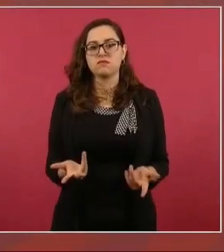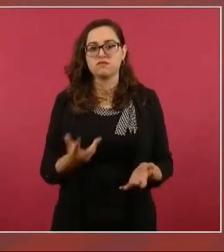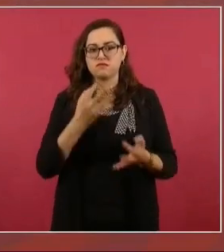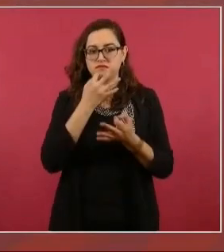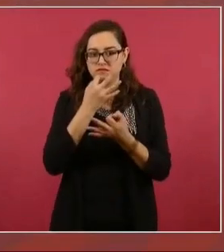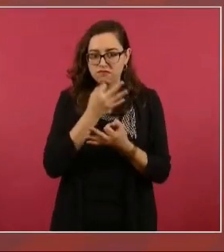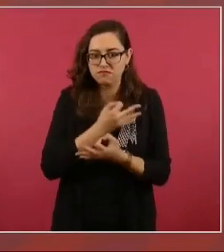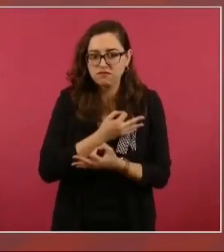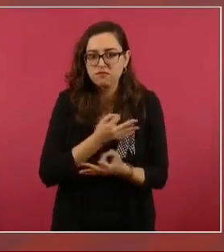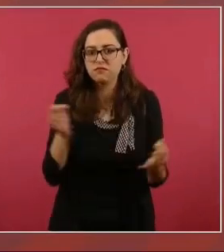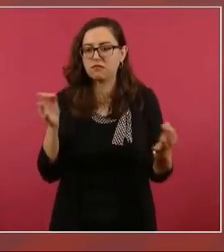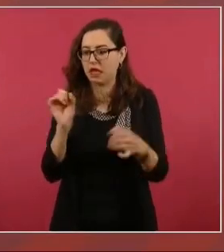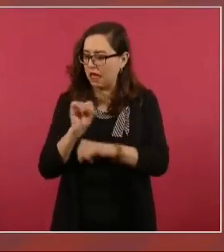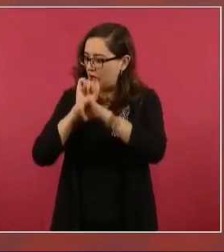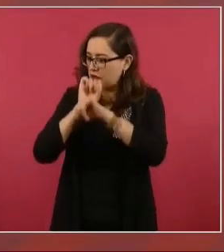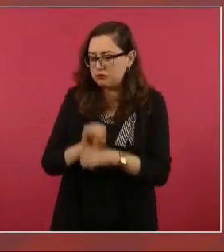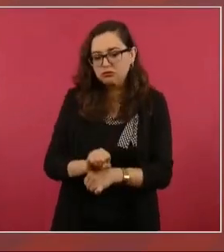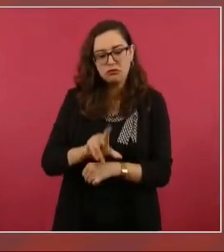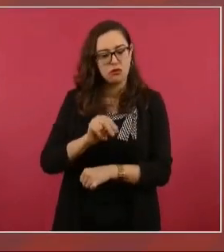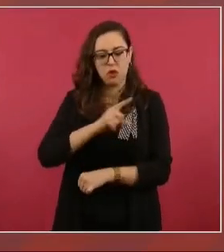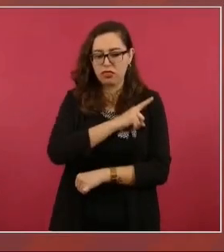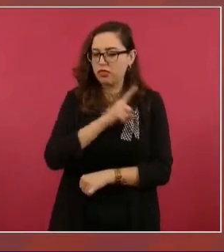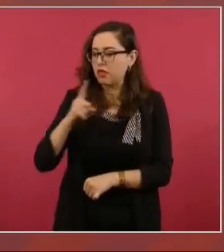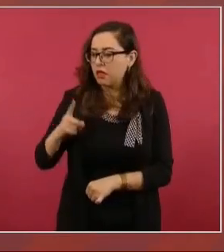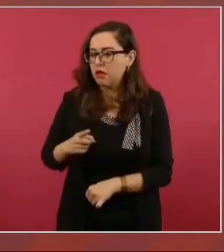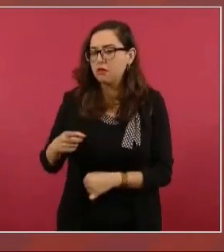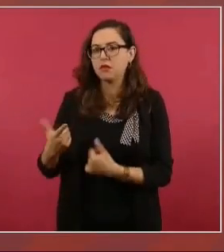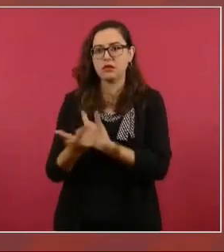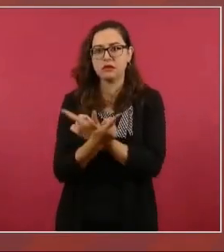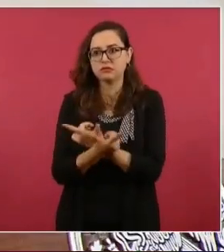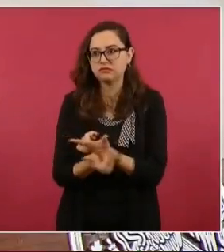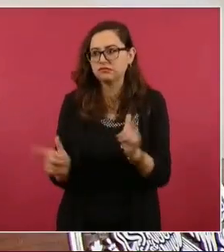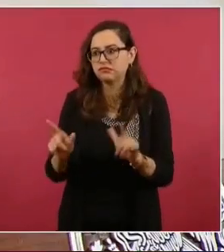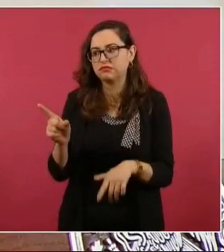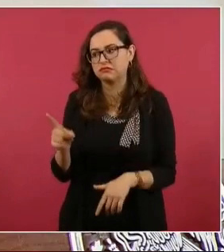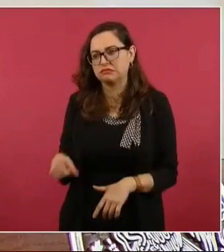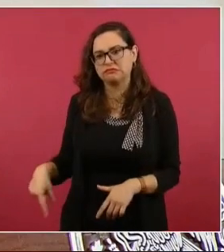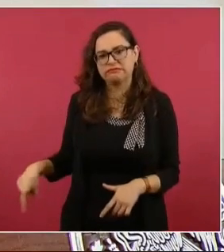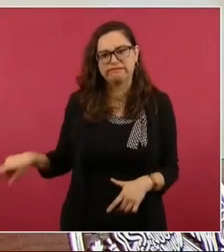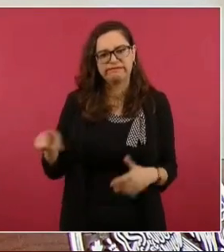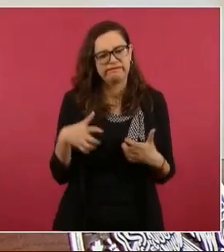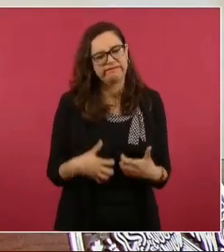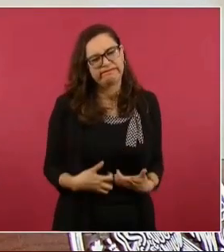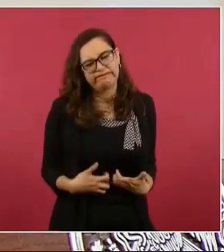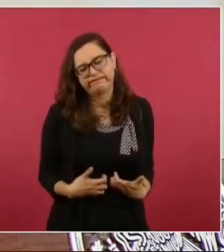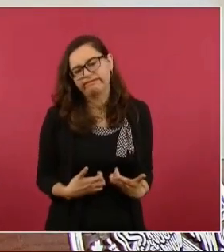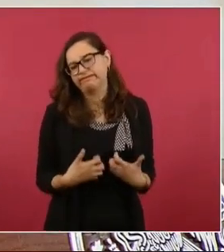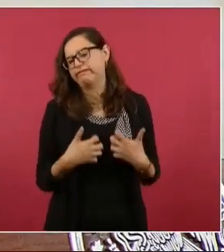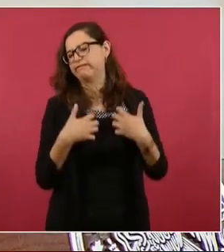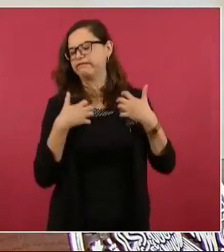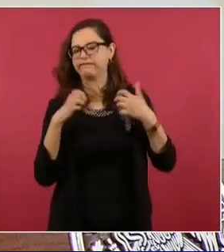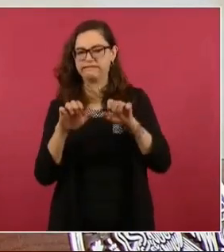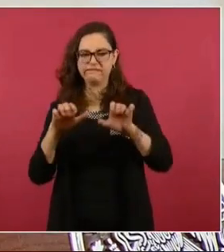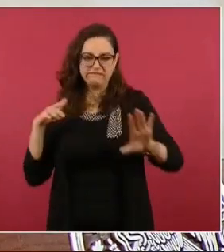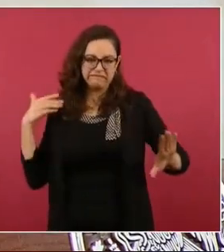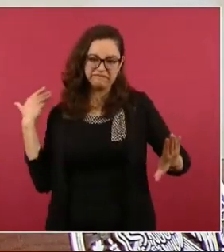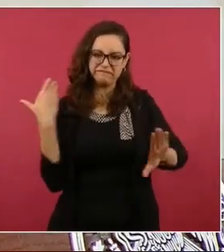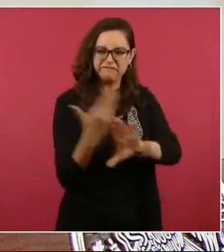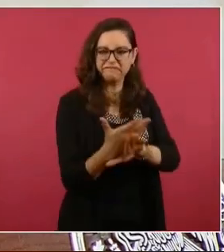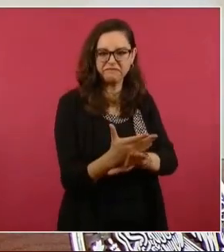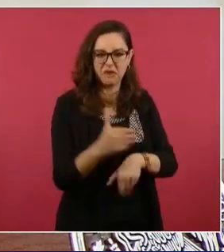a proclamar la abolición de la esclavitud, y eso era lo que